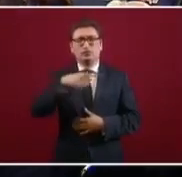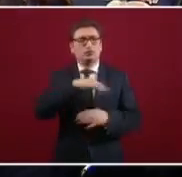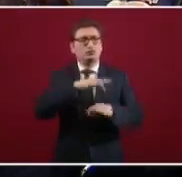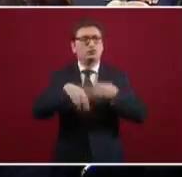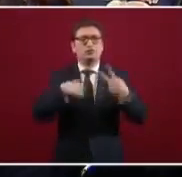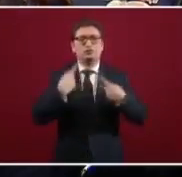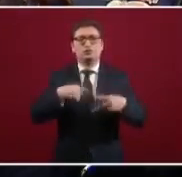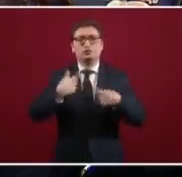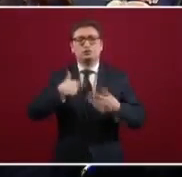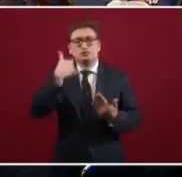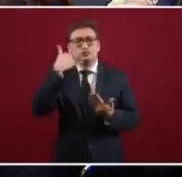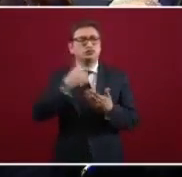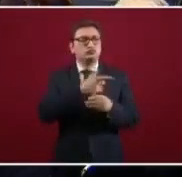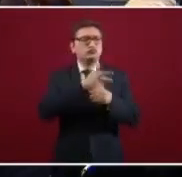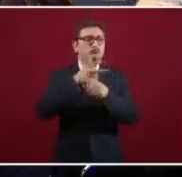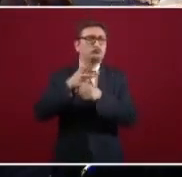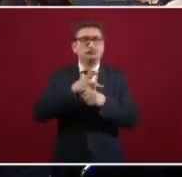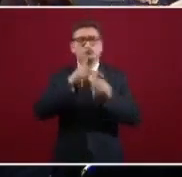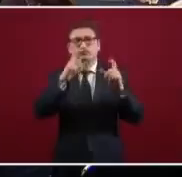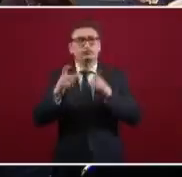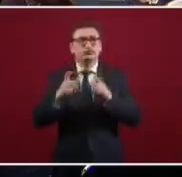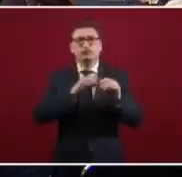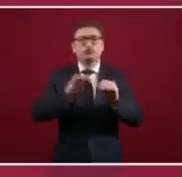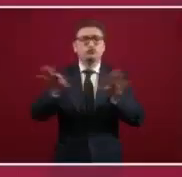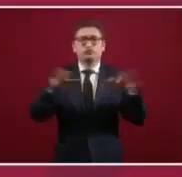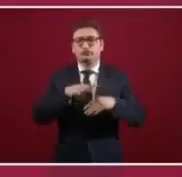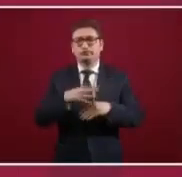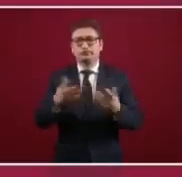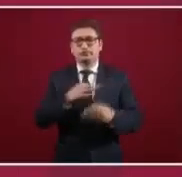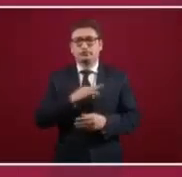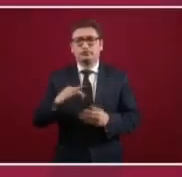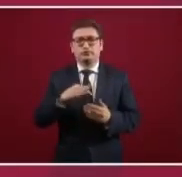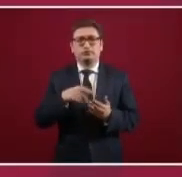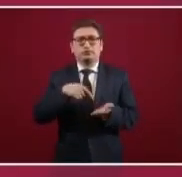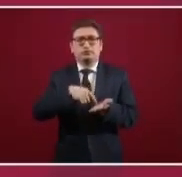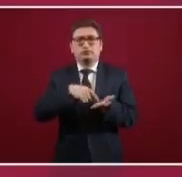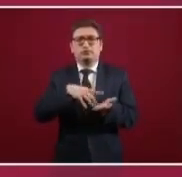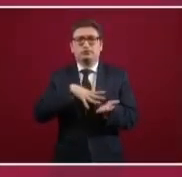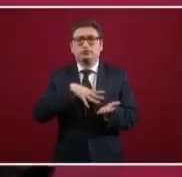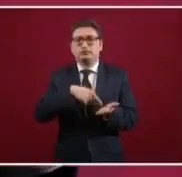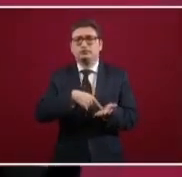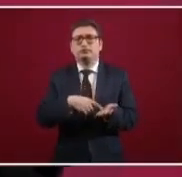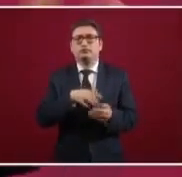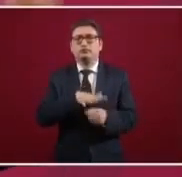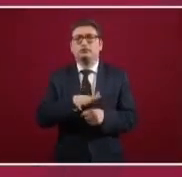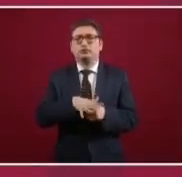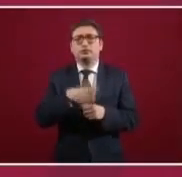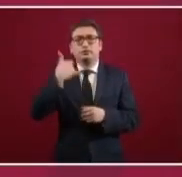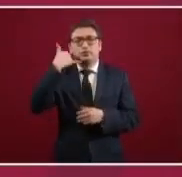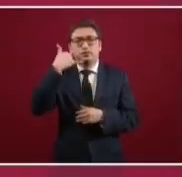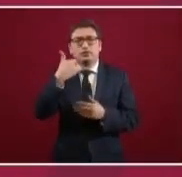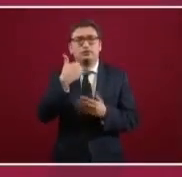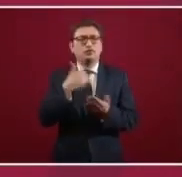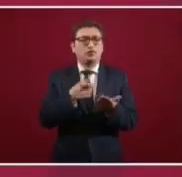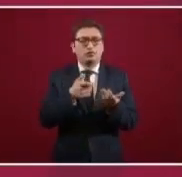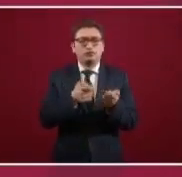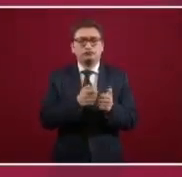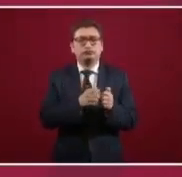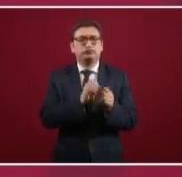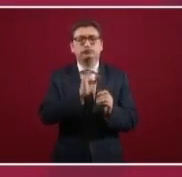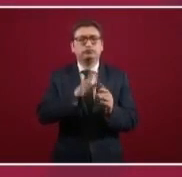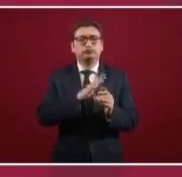ciudadano es un medio de comunicación si tiene de este algo que pone